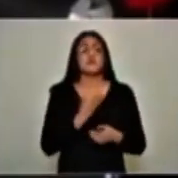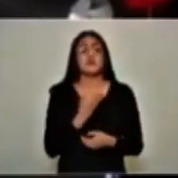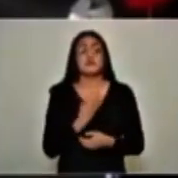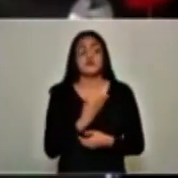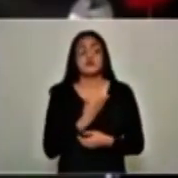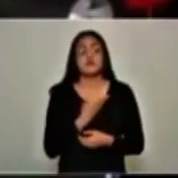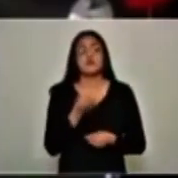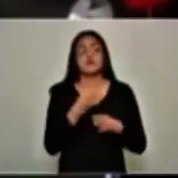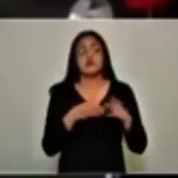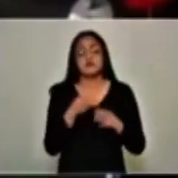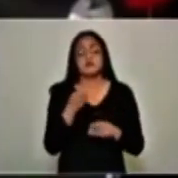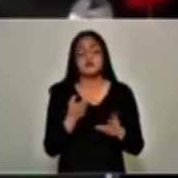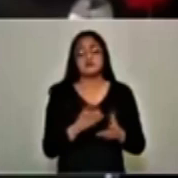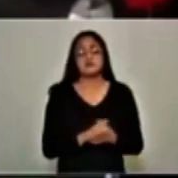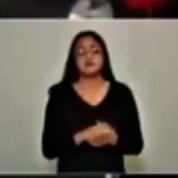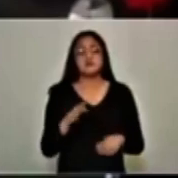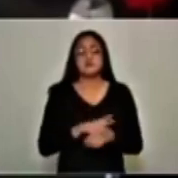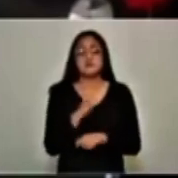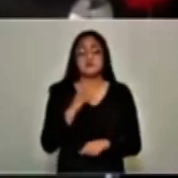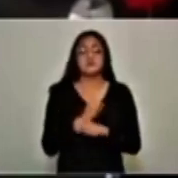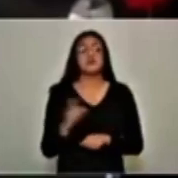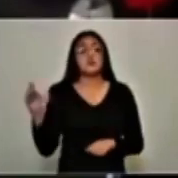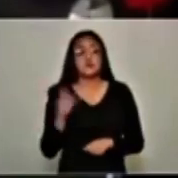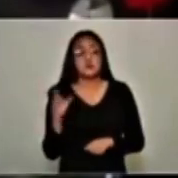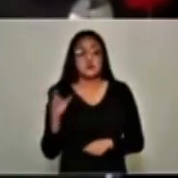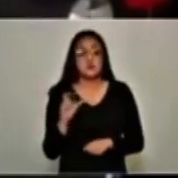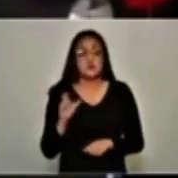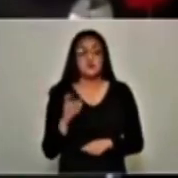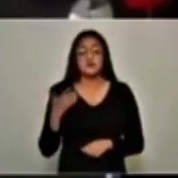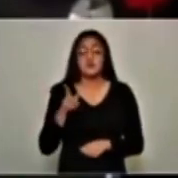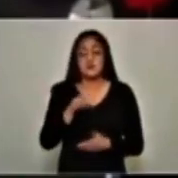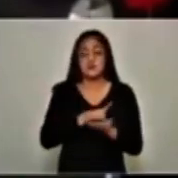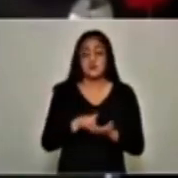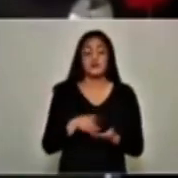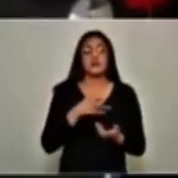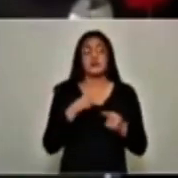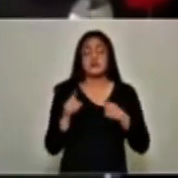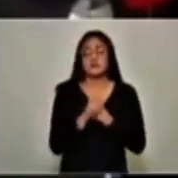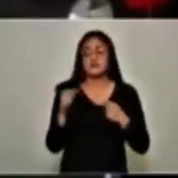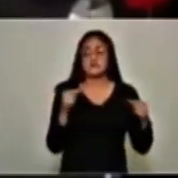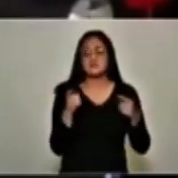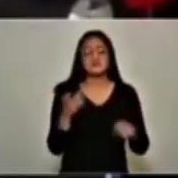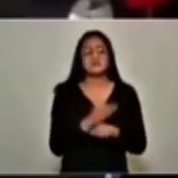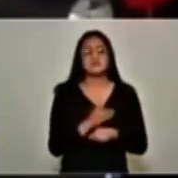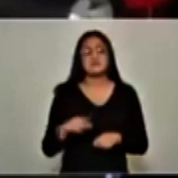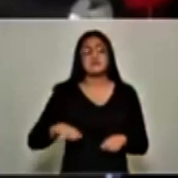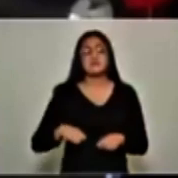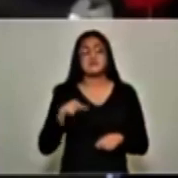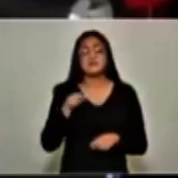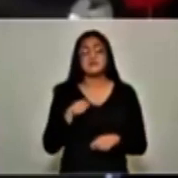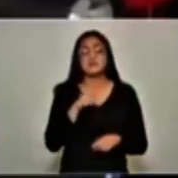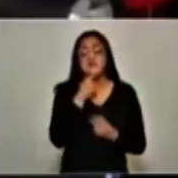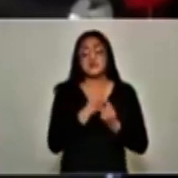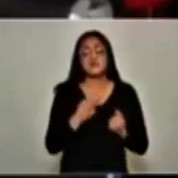ser materializado. Es por ello que cuando ciertos derechos entran en conflicto, el interés superior de la niñez, que